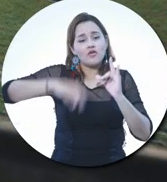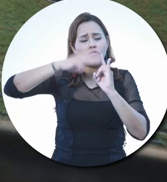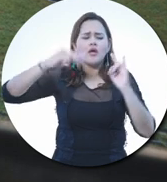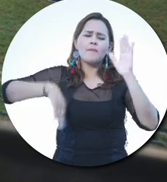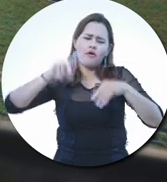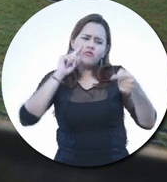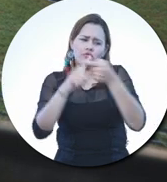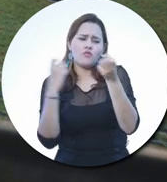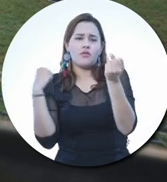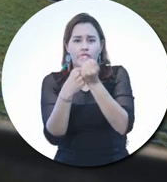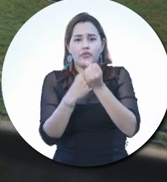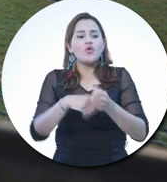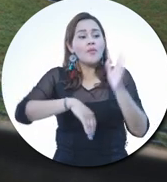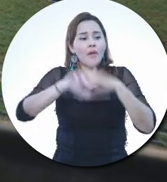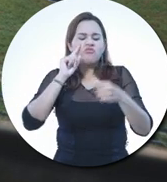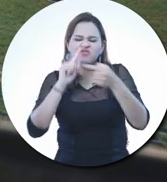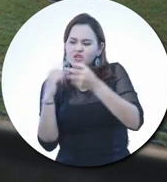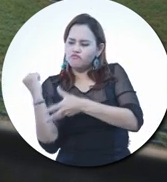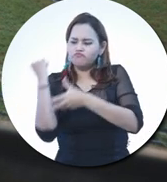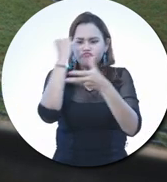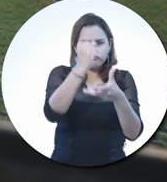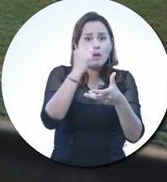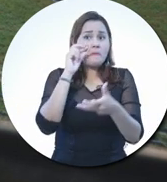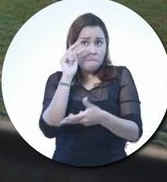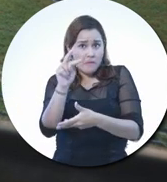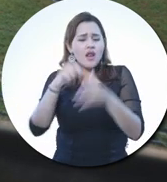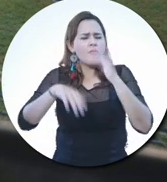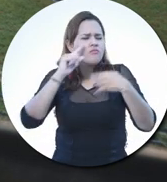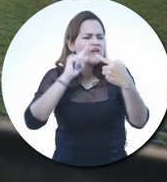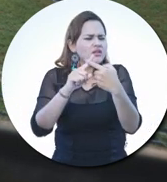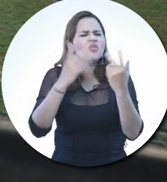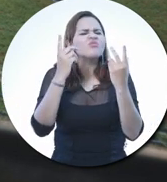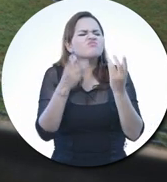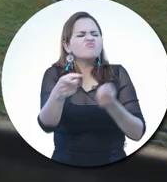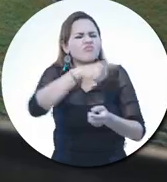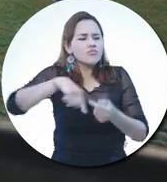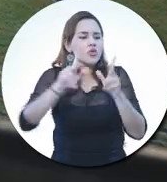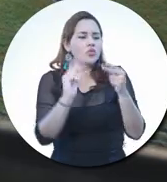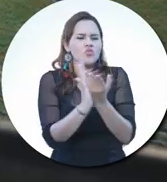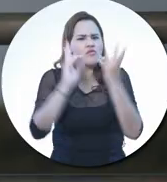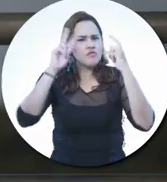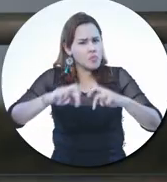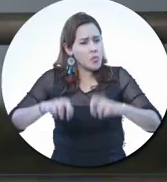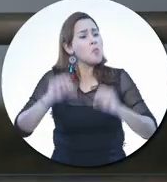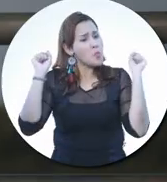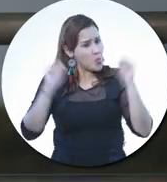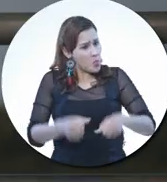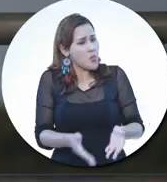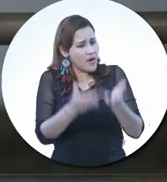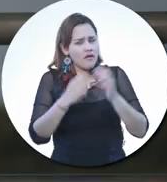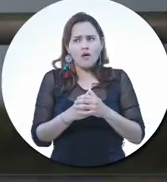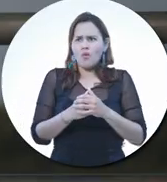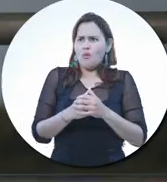recibes apoyo. Muestra de esto es el presupuesto anual destinado a la investigación, a proyectos donde chicos como Andrés y como tú pueden explotar su